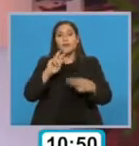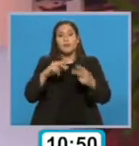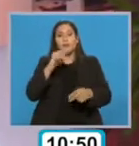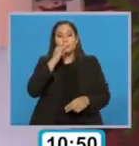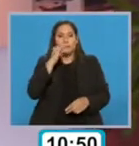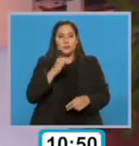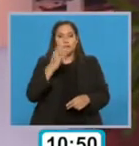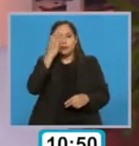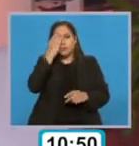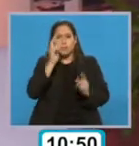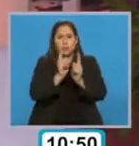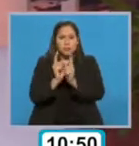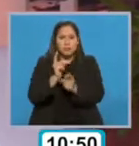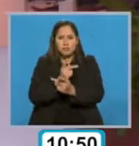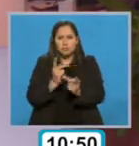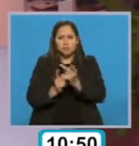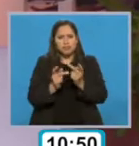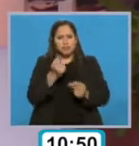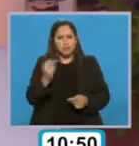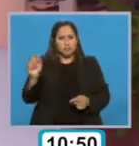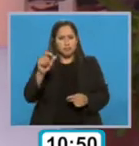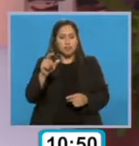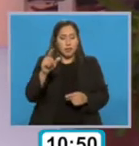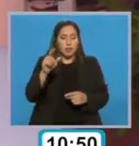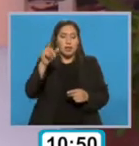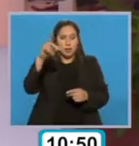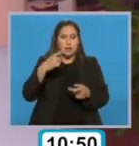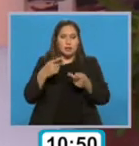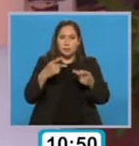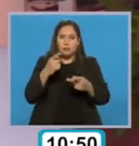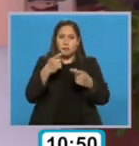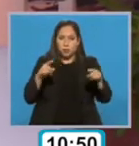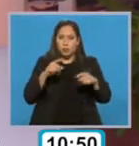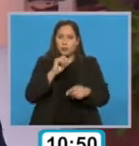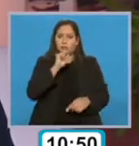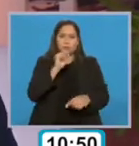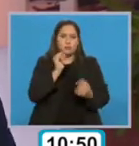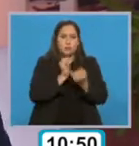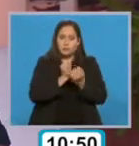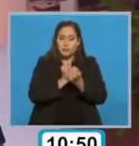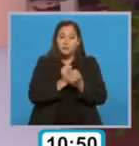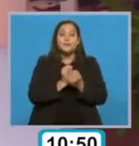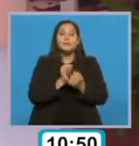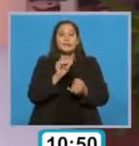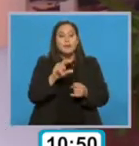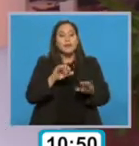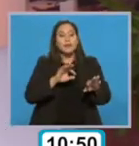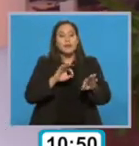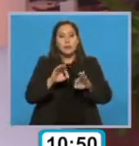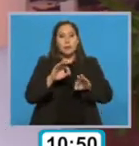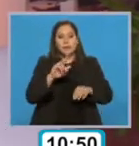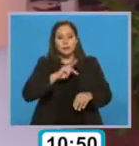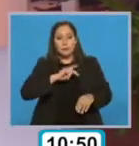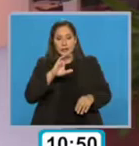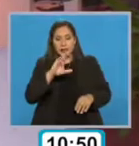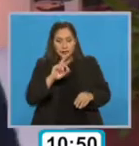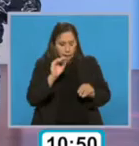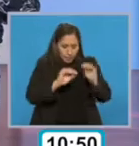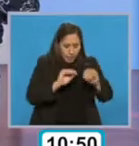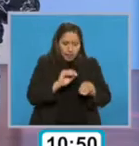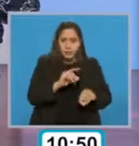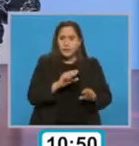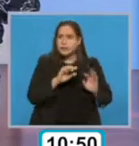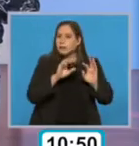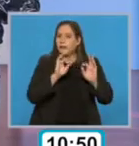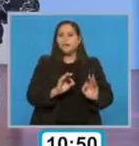Italia. Conocí a unos productores muy buenos porque allá también se hace mucha música muy buena. Sí, claro. Y trabajaron en mi disco y lo dejaron perfecto.